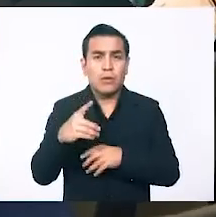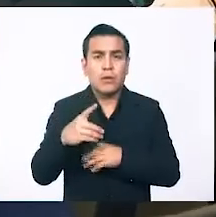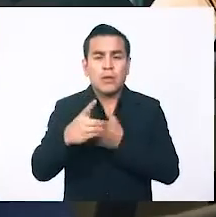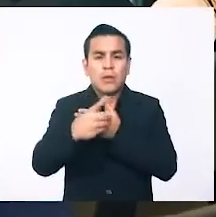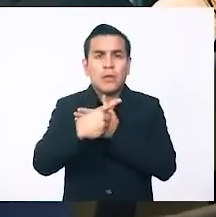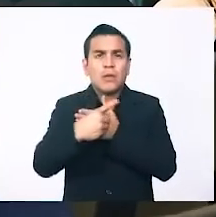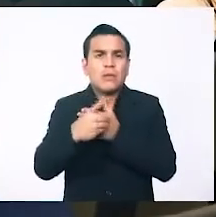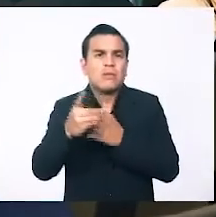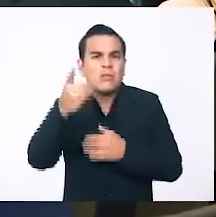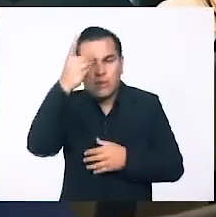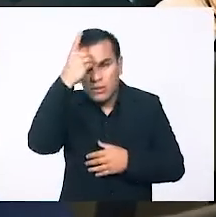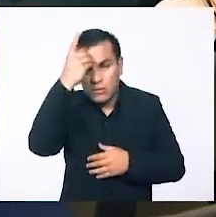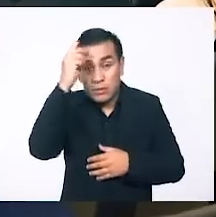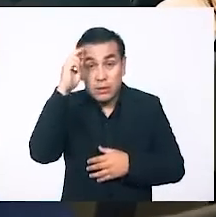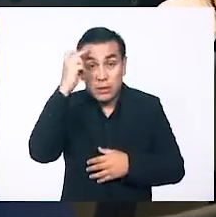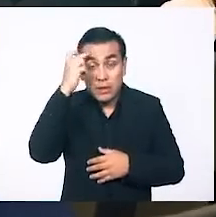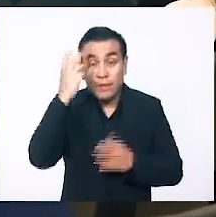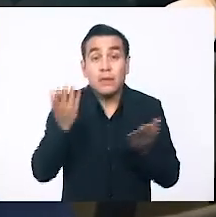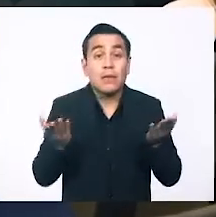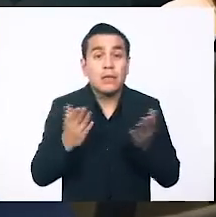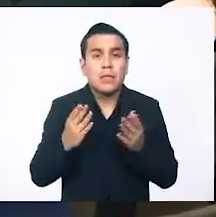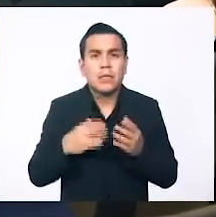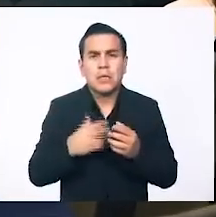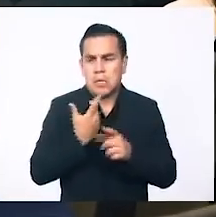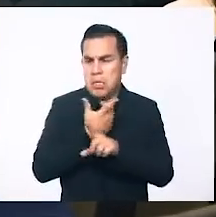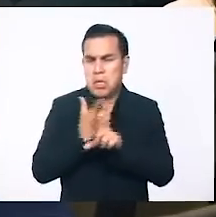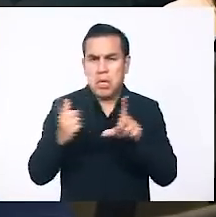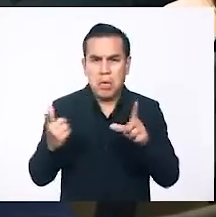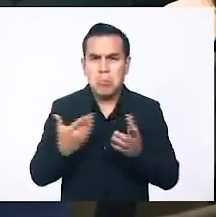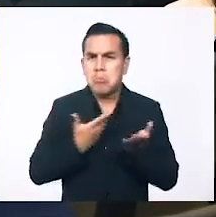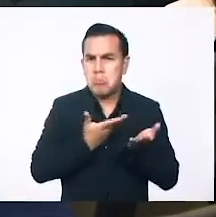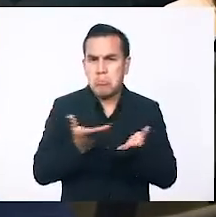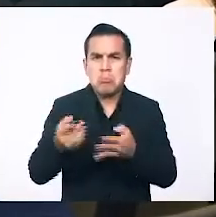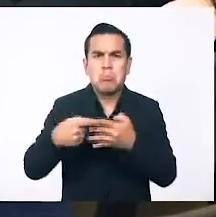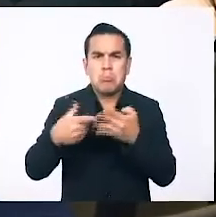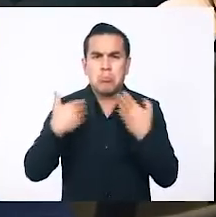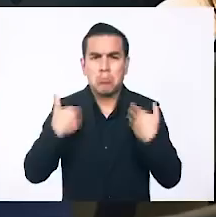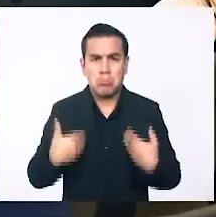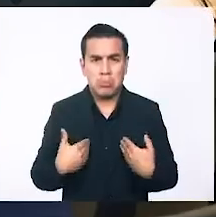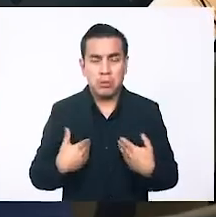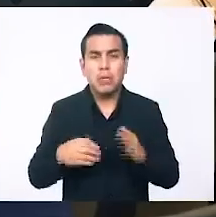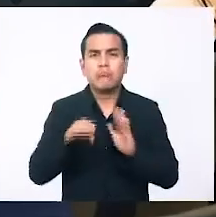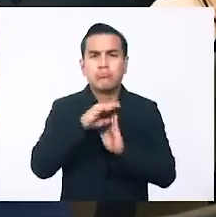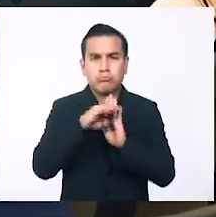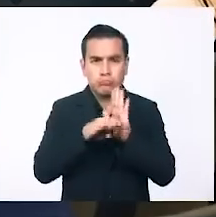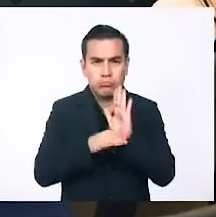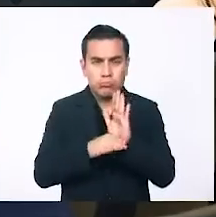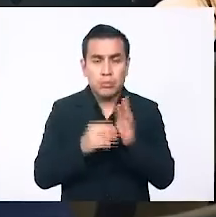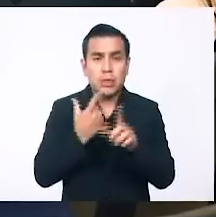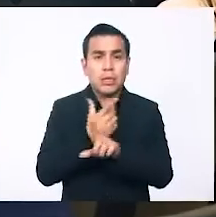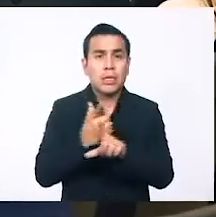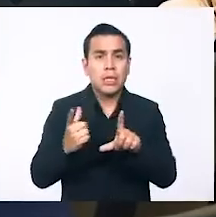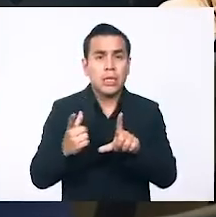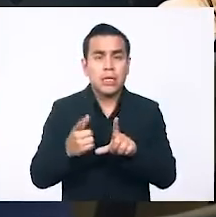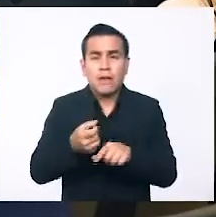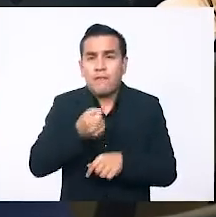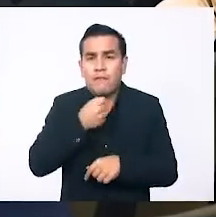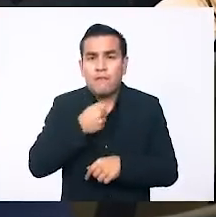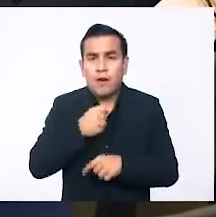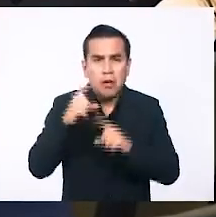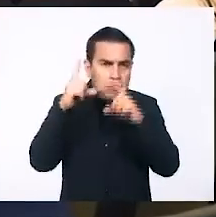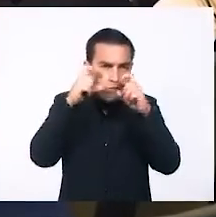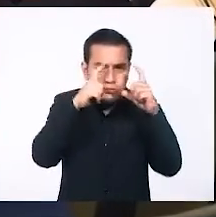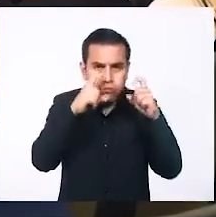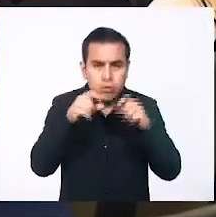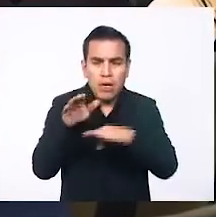son un grupo de poder con una agenda. ¿Tienen derecho a ese grupo de poder? Sí. ¿Tienen derecho a tener agenda? Sí. ¿Tienen derecho a dar conferencia de prensa? Sí. ¿Tienen derecho a